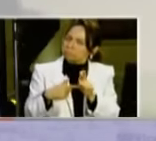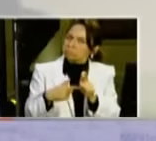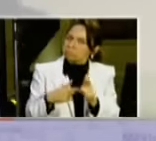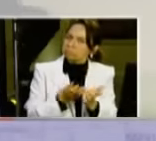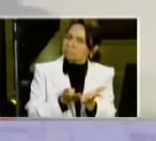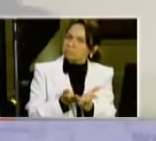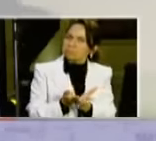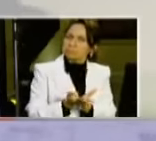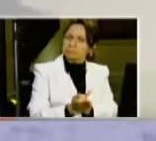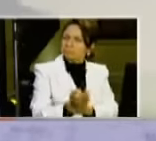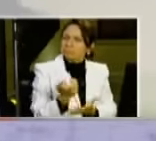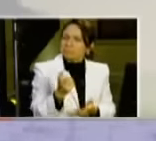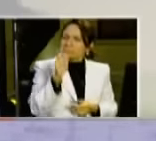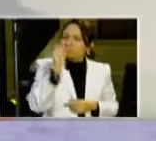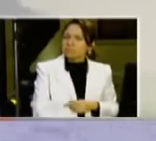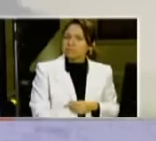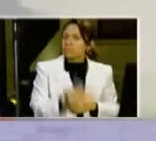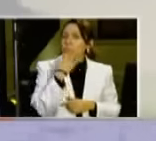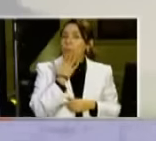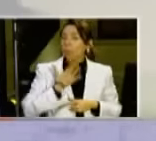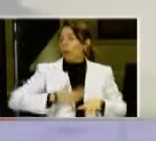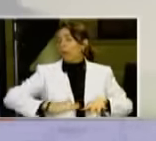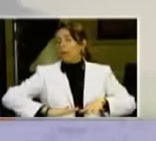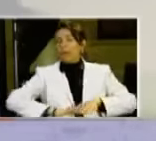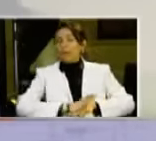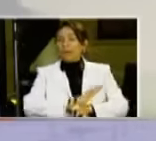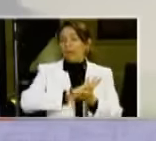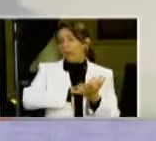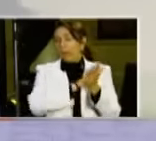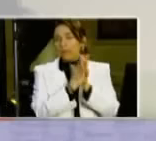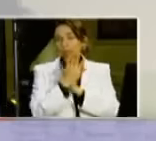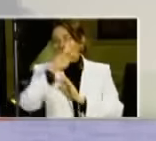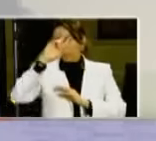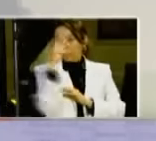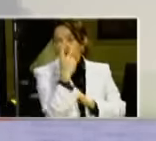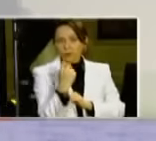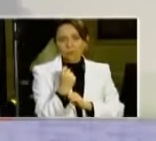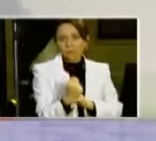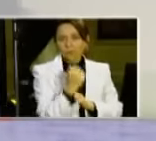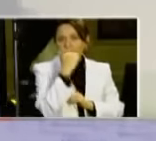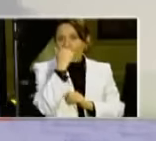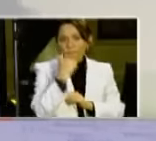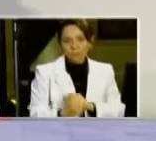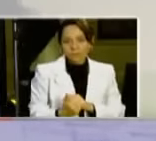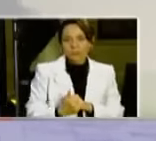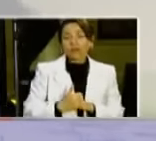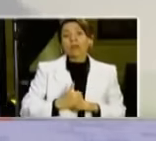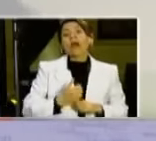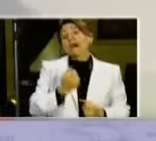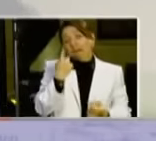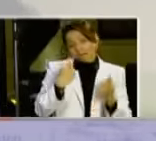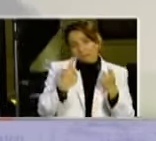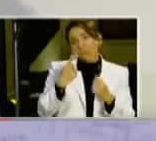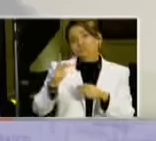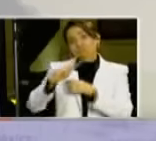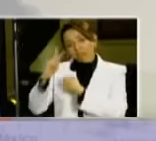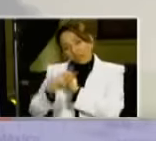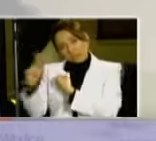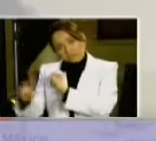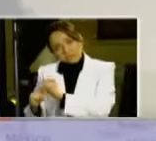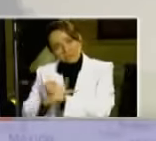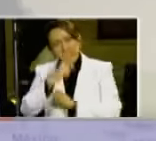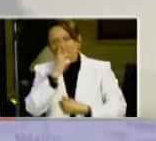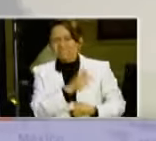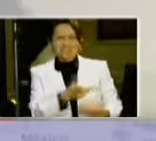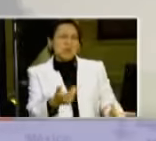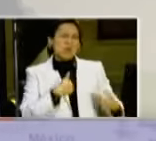grandes cambios en esa realidad. Puede ser paradójico que cuando muchos hablan de la debilidad de nuestros estados, yo haga esta